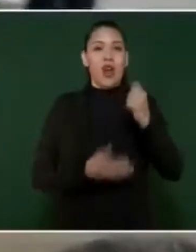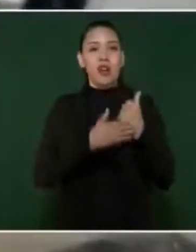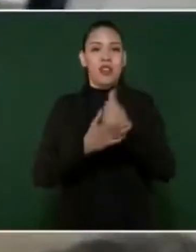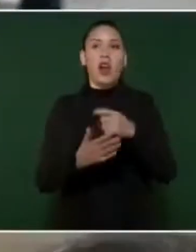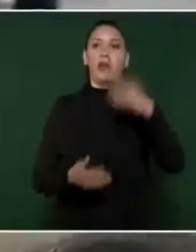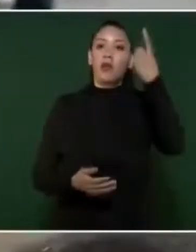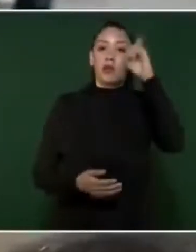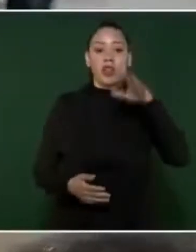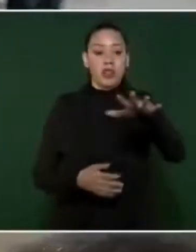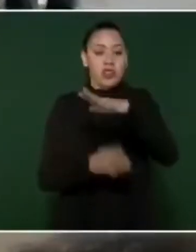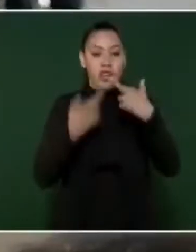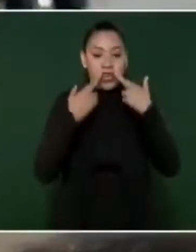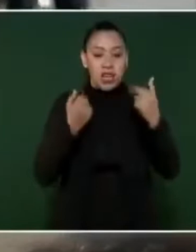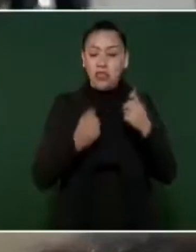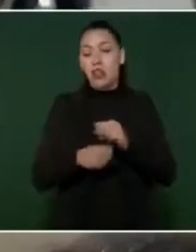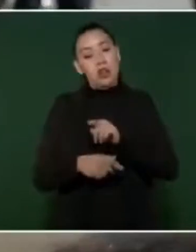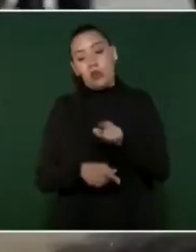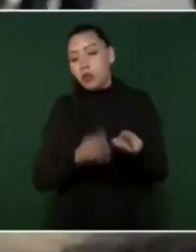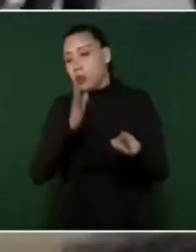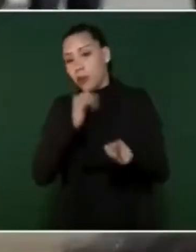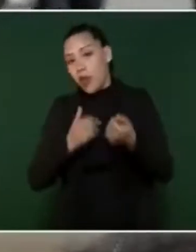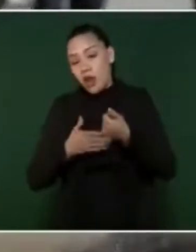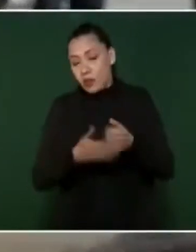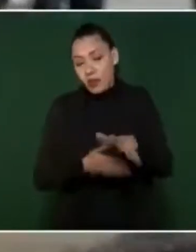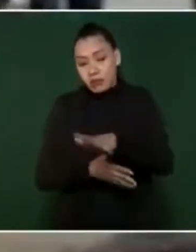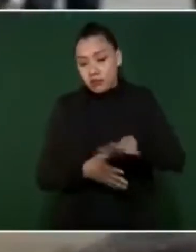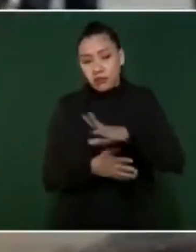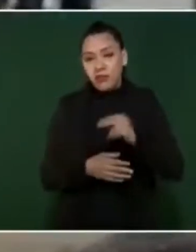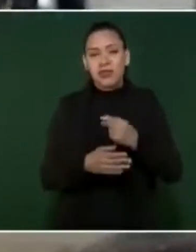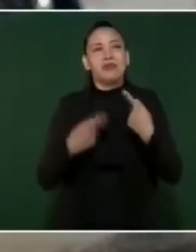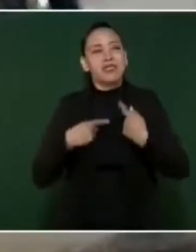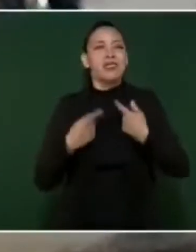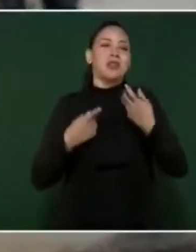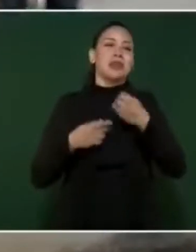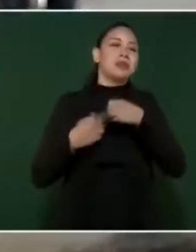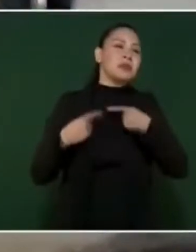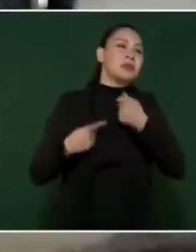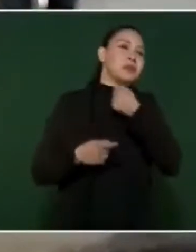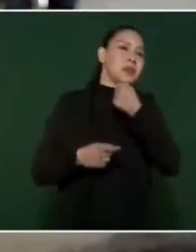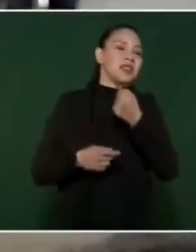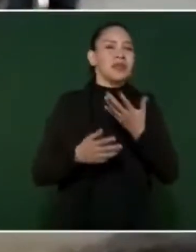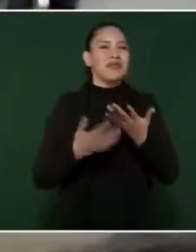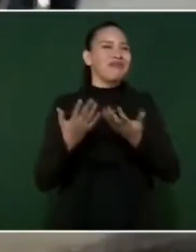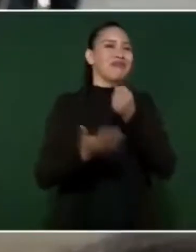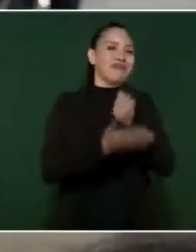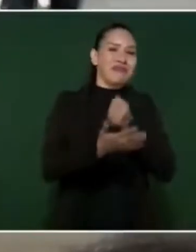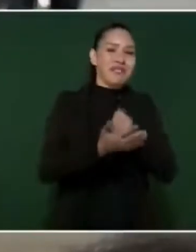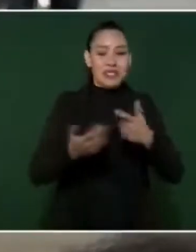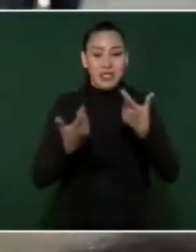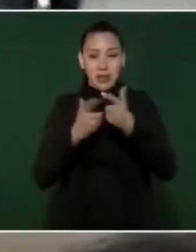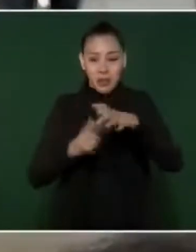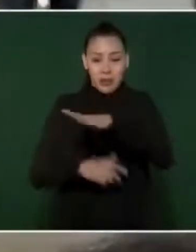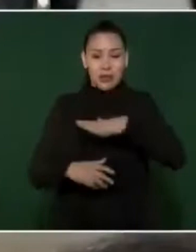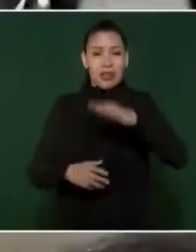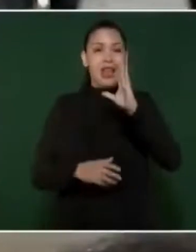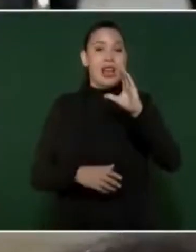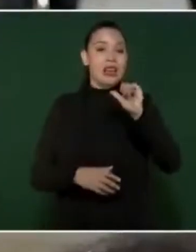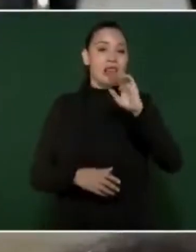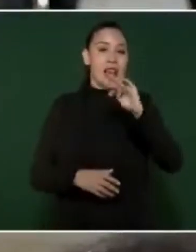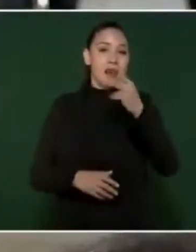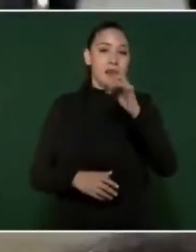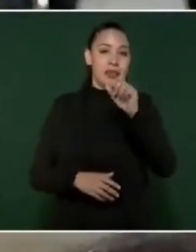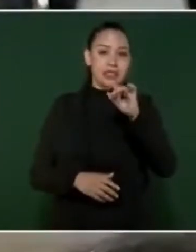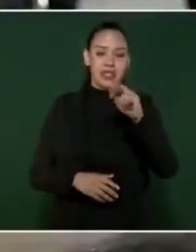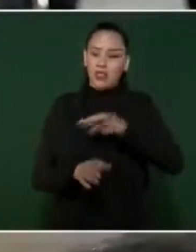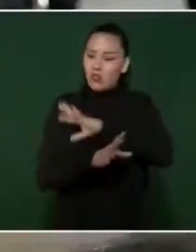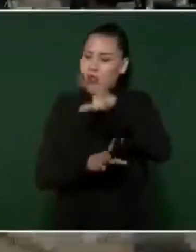pidiendo, ya se han convertido ellos en especialistas, los campesinos, en todo el trámite agrario. Y eso, por una parte, cuando uno va a reportear,